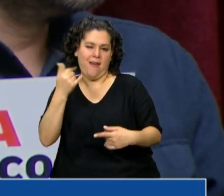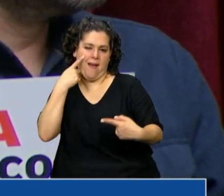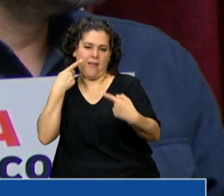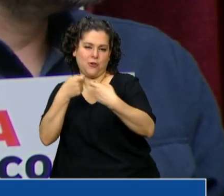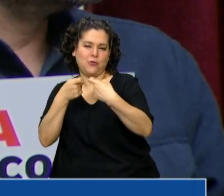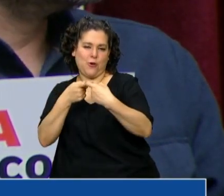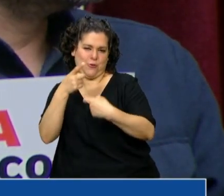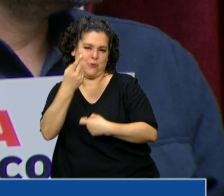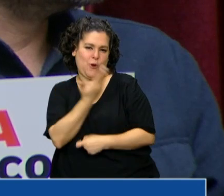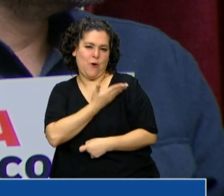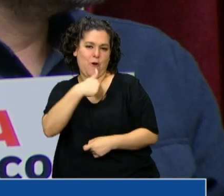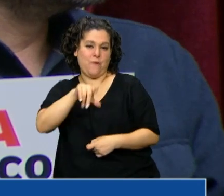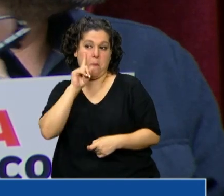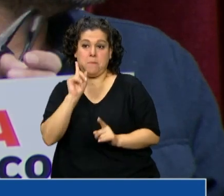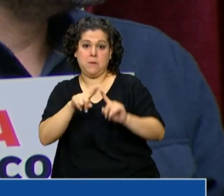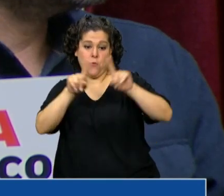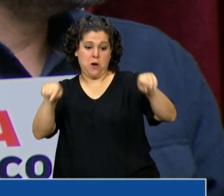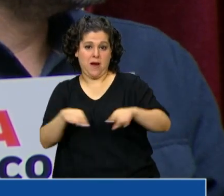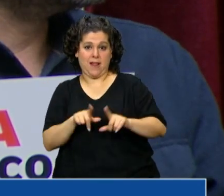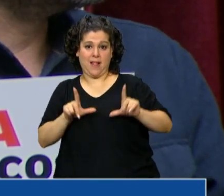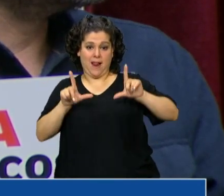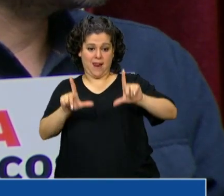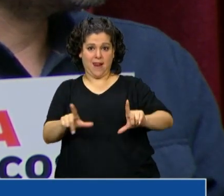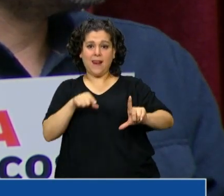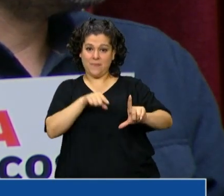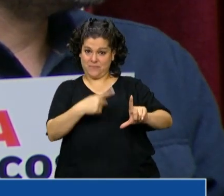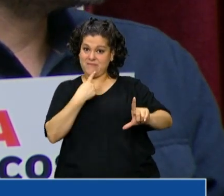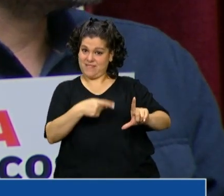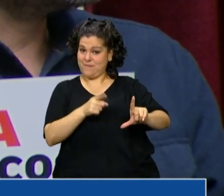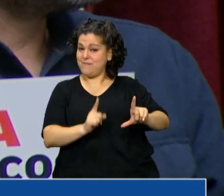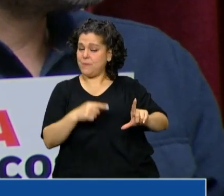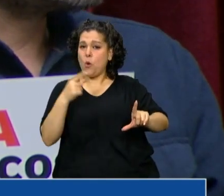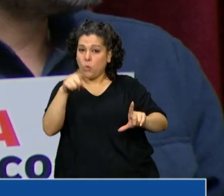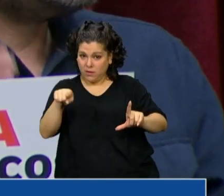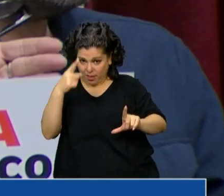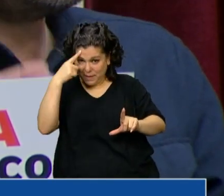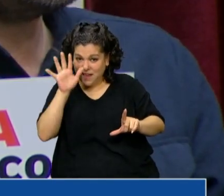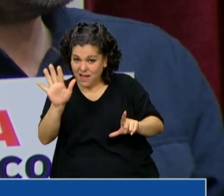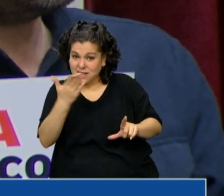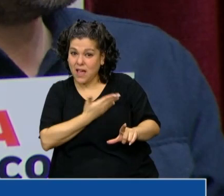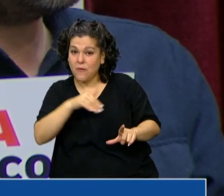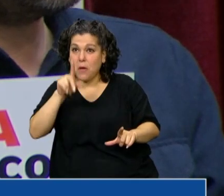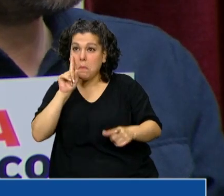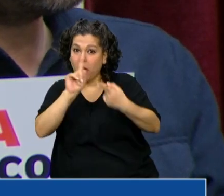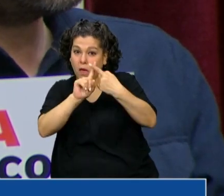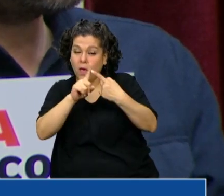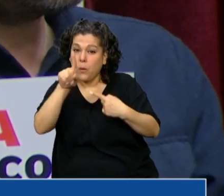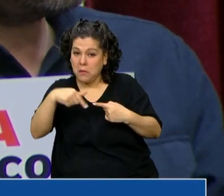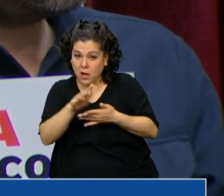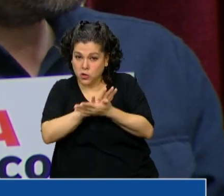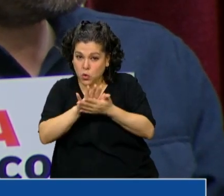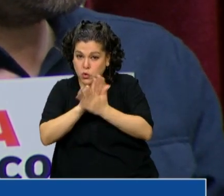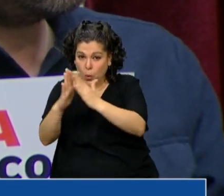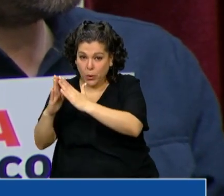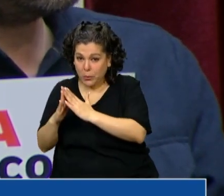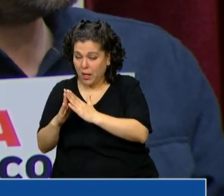el cartel que he traído, no van a resolver integralmente el problema de la vivienda. Al contrario, cuando los vecinos, las familias